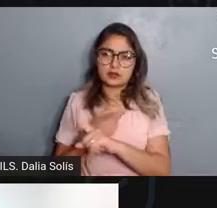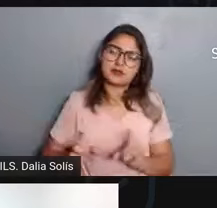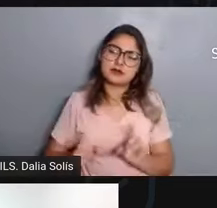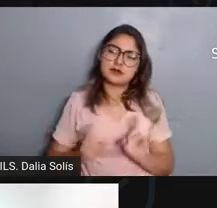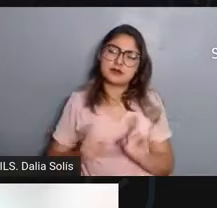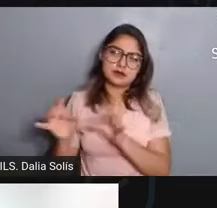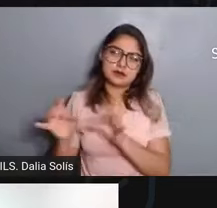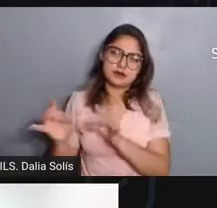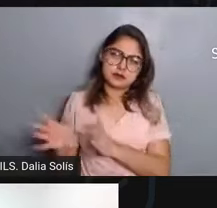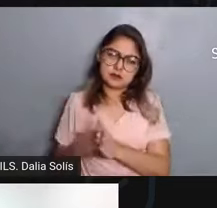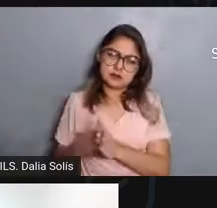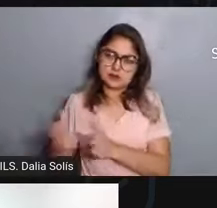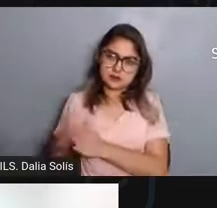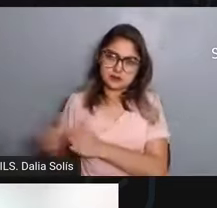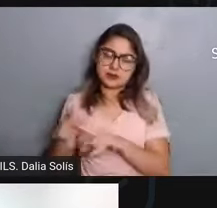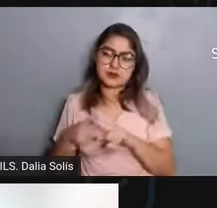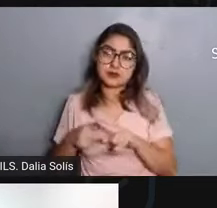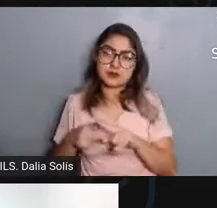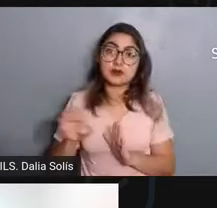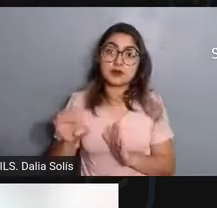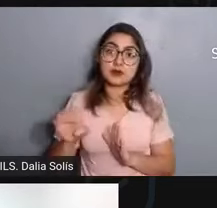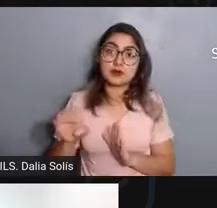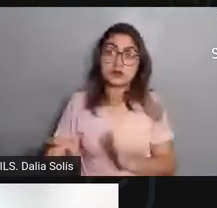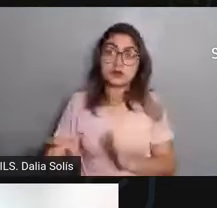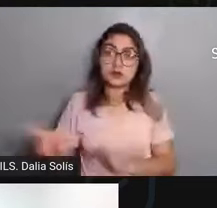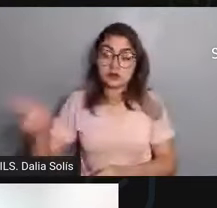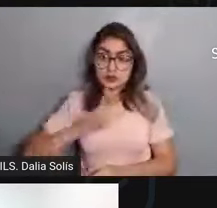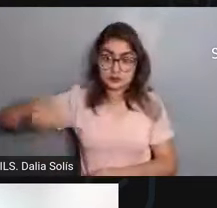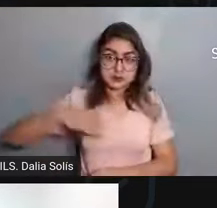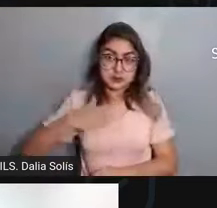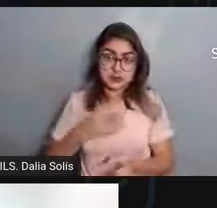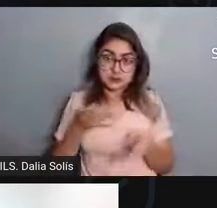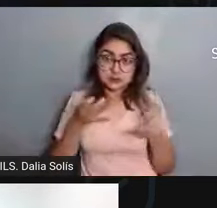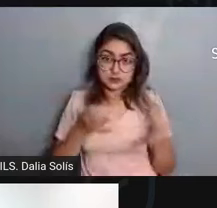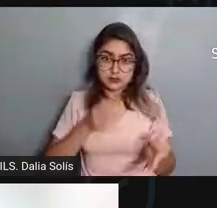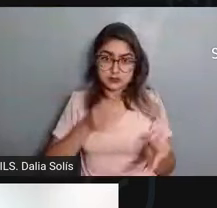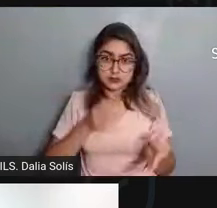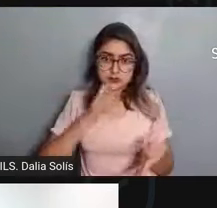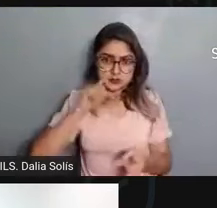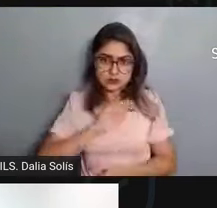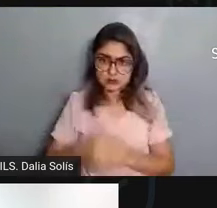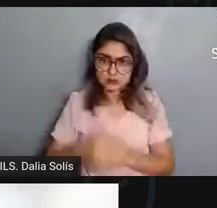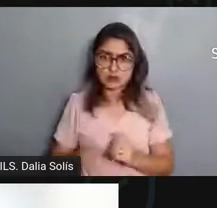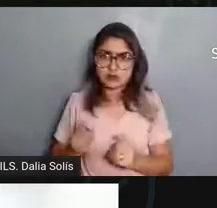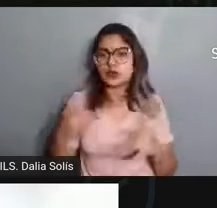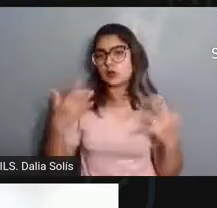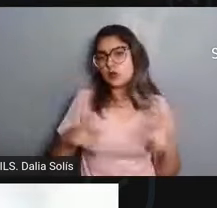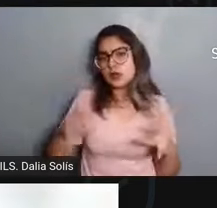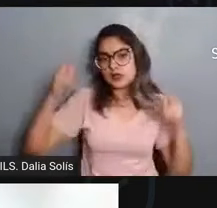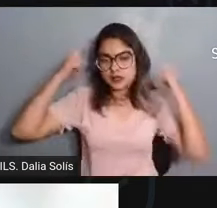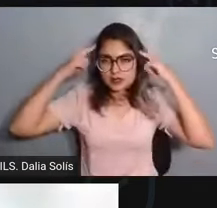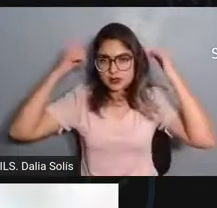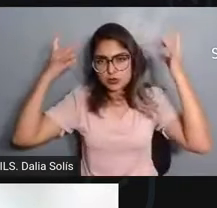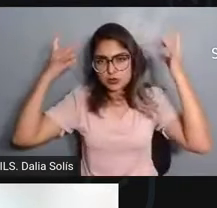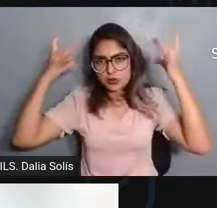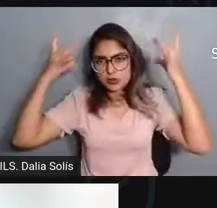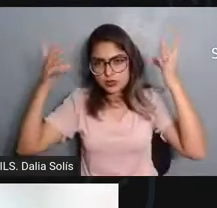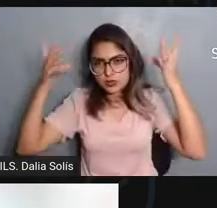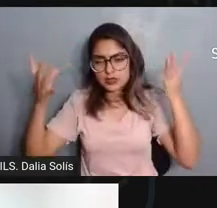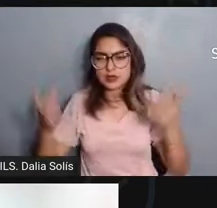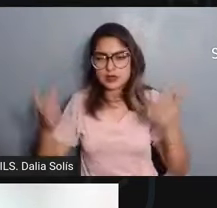sexuales. Para todos que le duele la cabeza, ¿no? Pero hay que identificar por qué. Existen alternativas, señoras,